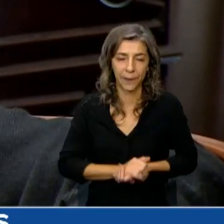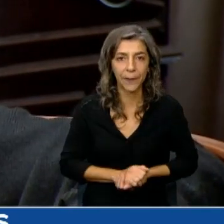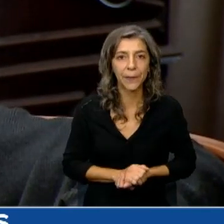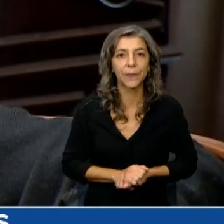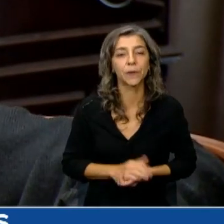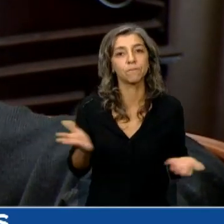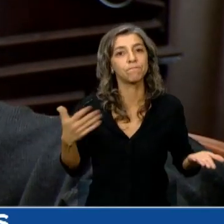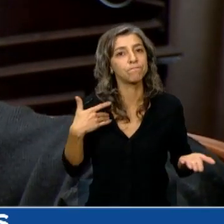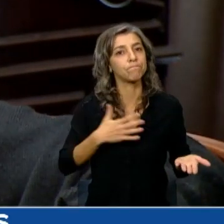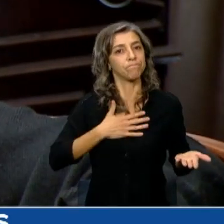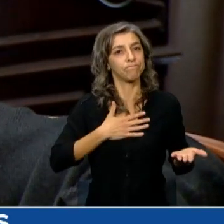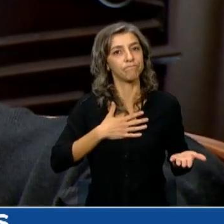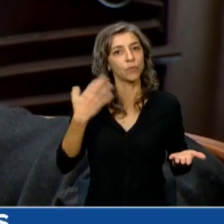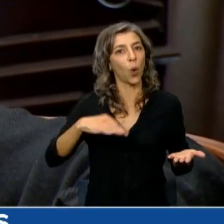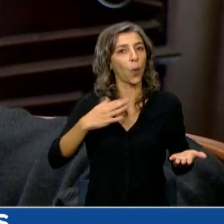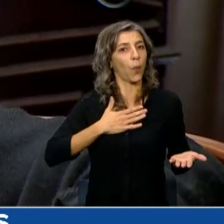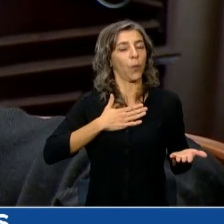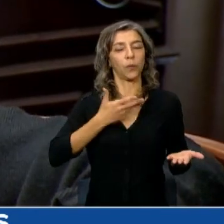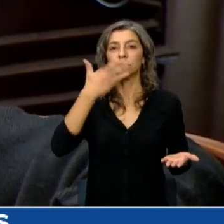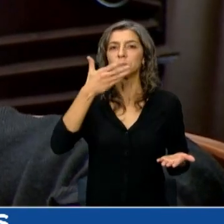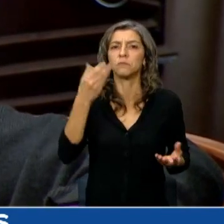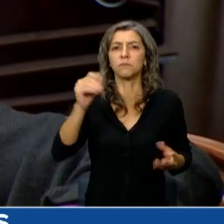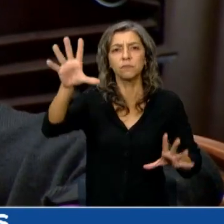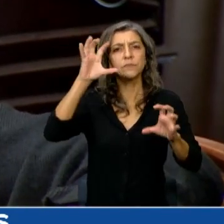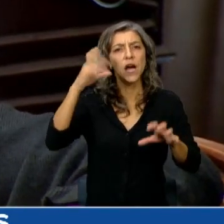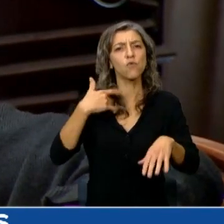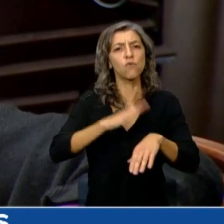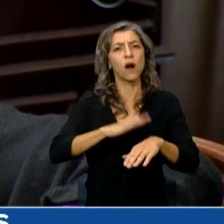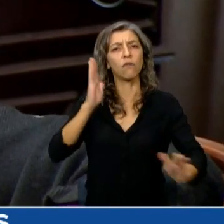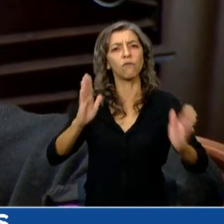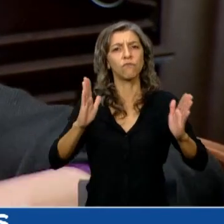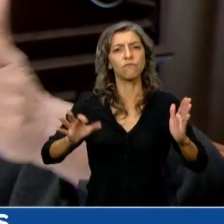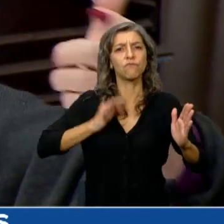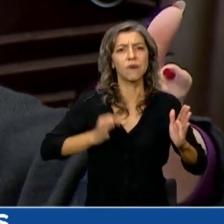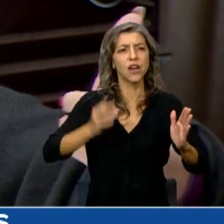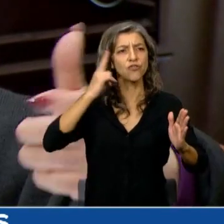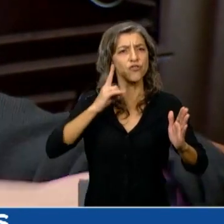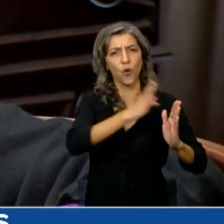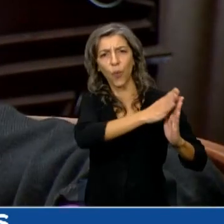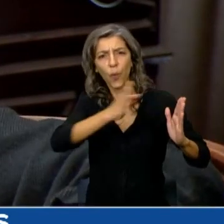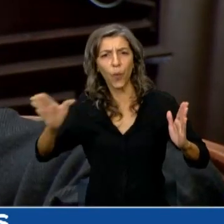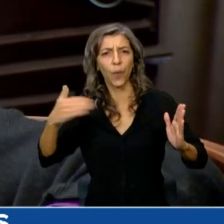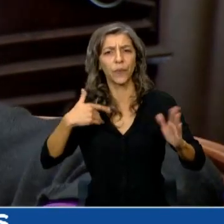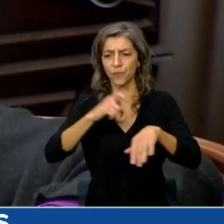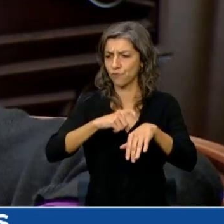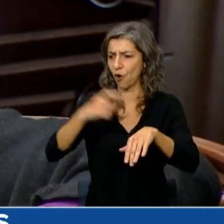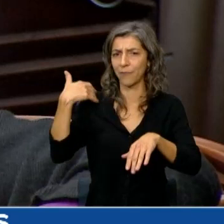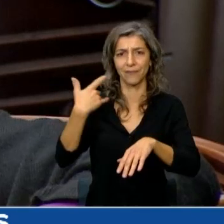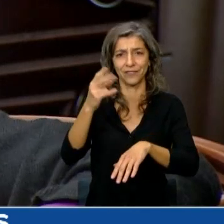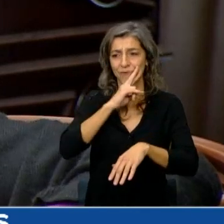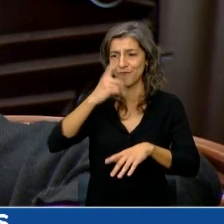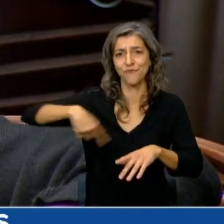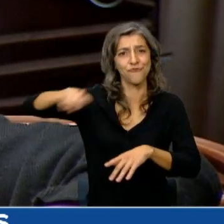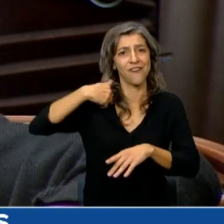Y me veo en la obligación de hablar porque me acuerdo de mis colegas en la década del 90, cuando entramos sin cupo a la Cámara, éramos